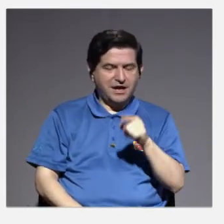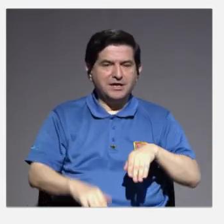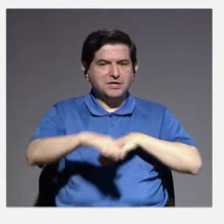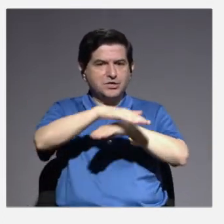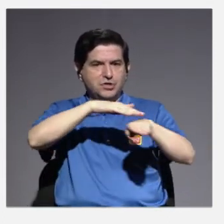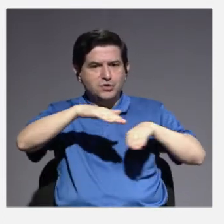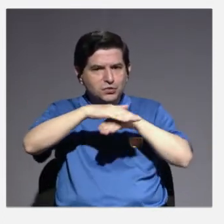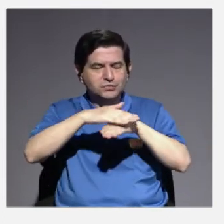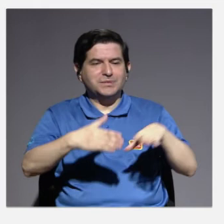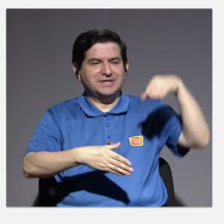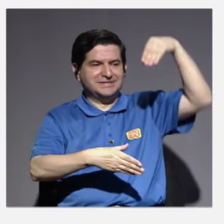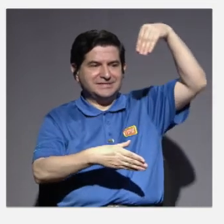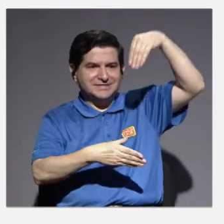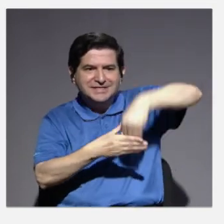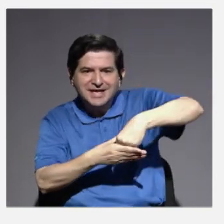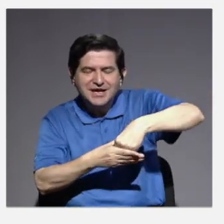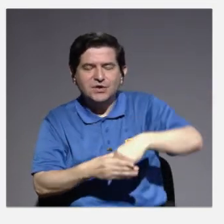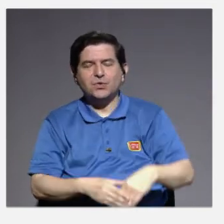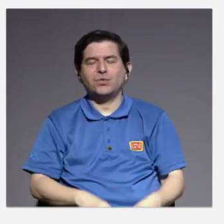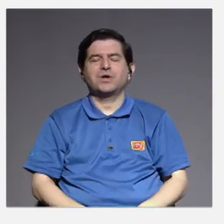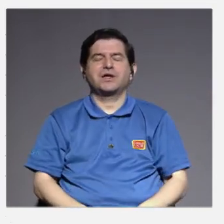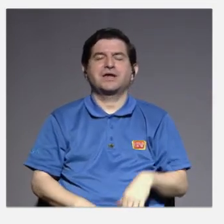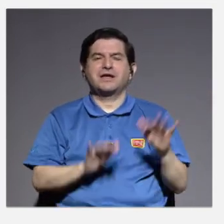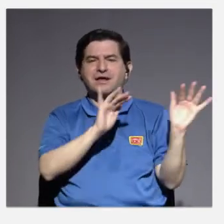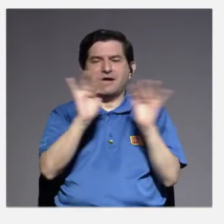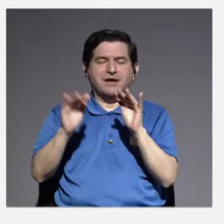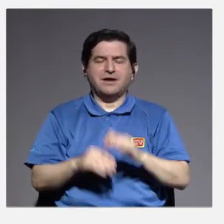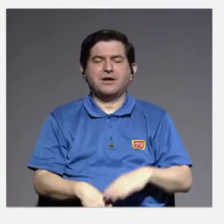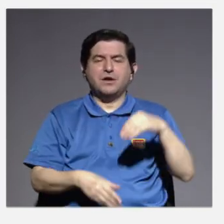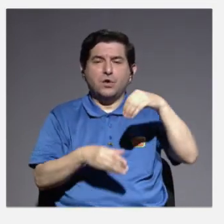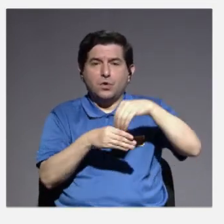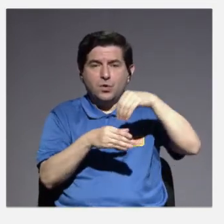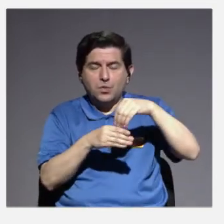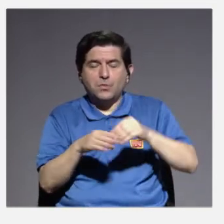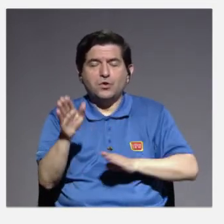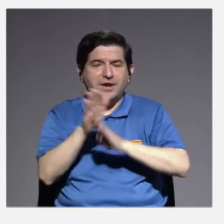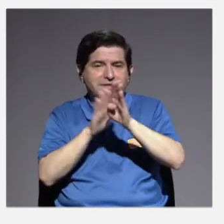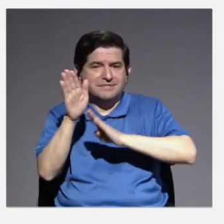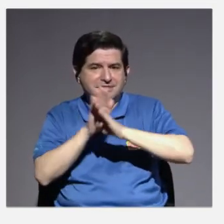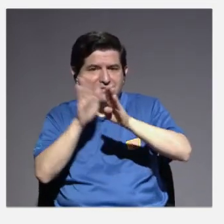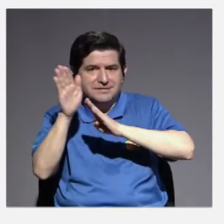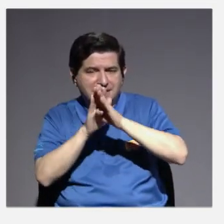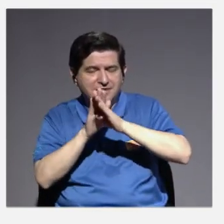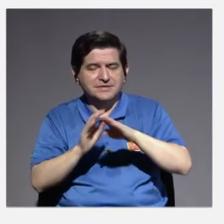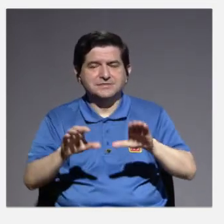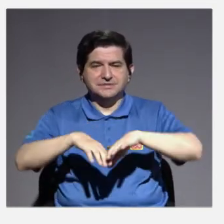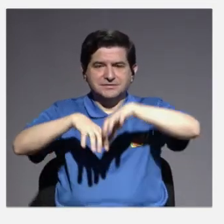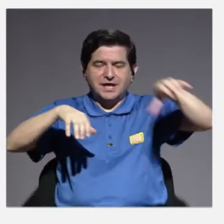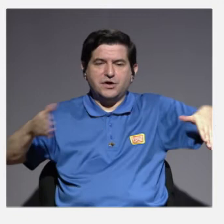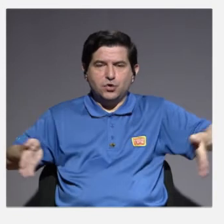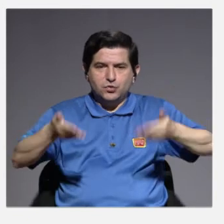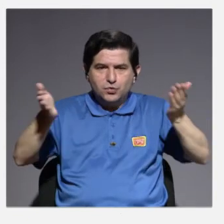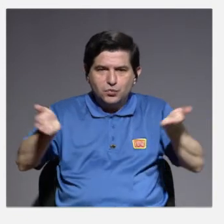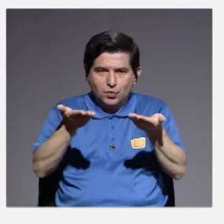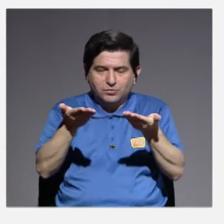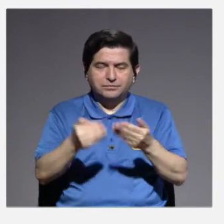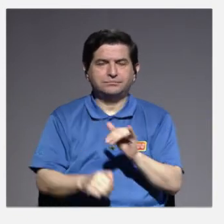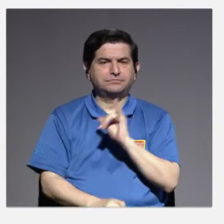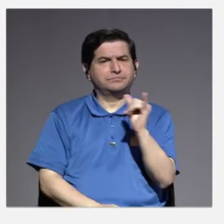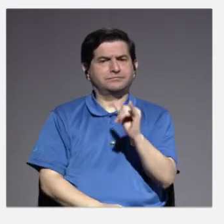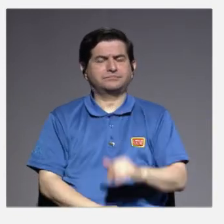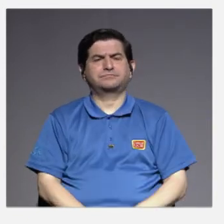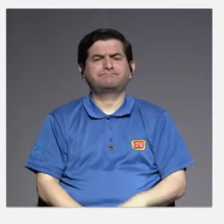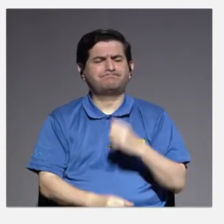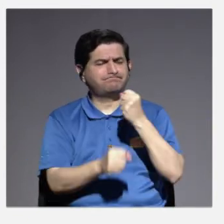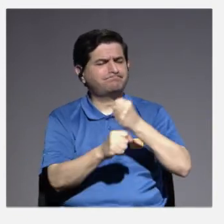basados o tienen que incluir la digitalización como un componente esencial para promover el desarrollo cantonal. De igual modo, es importante que